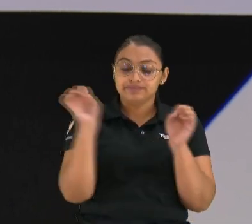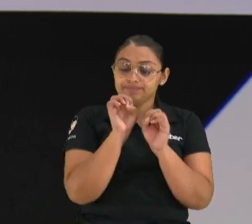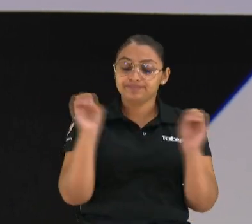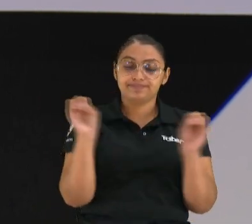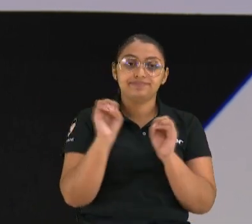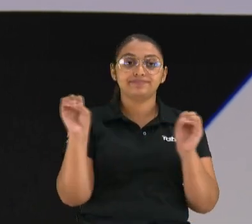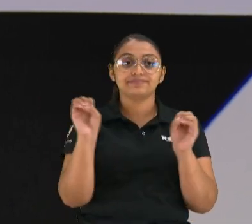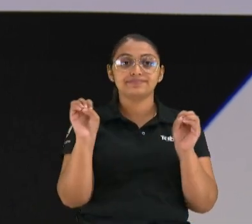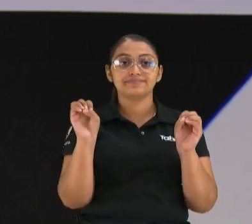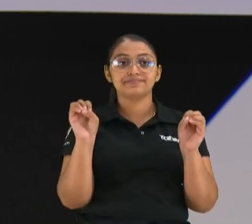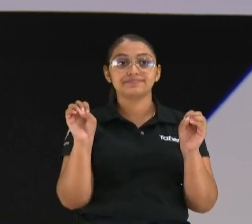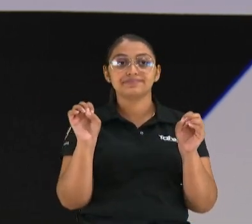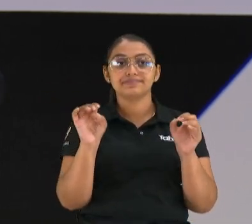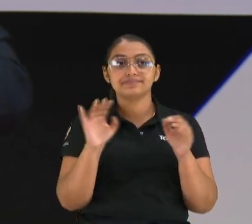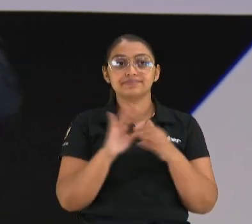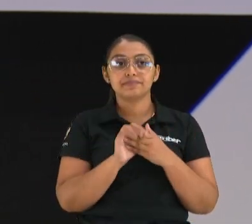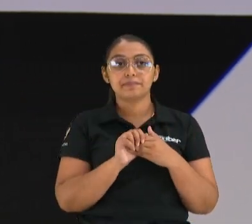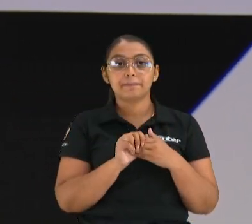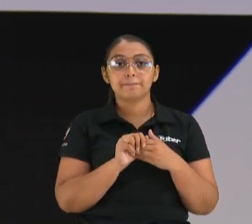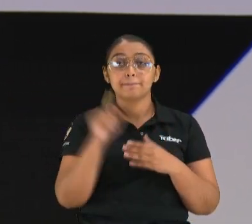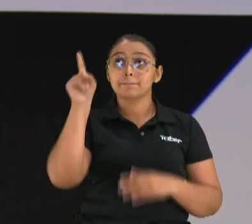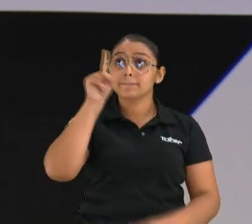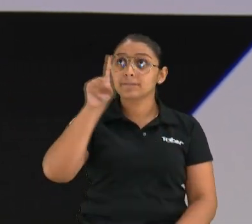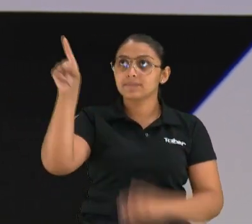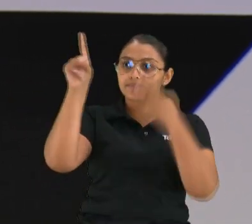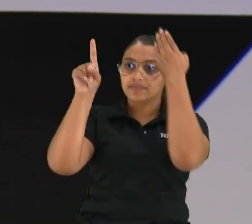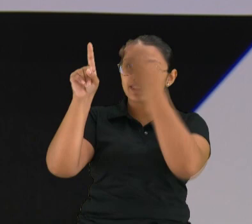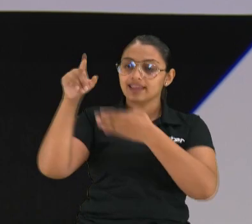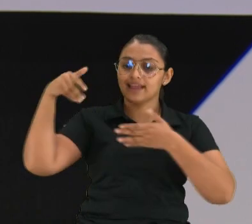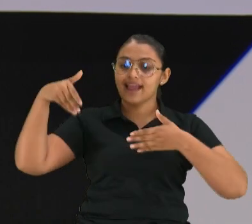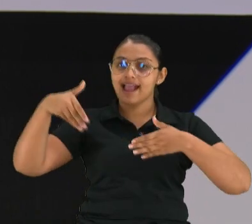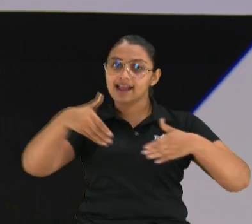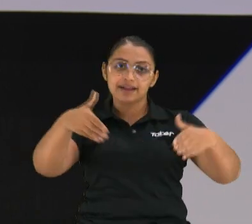nada Él es el camino